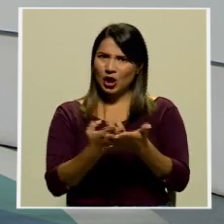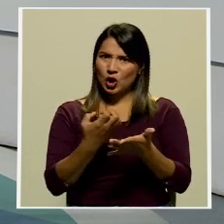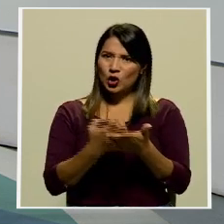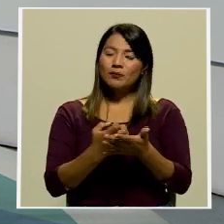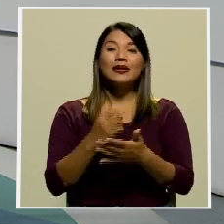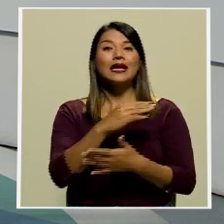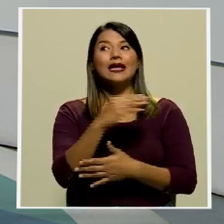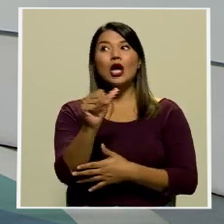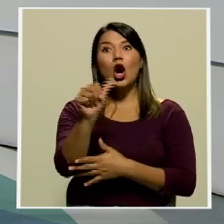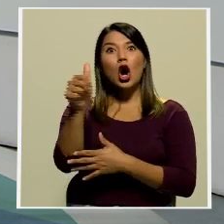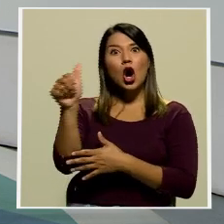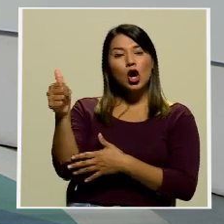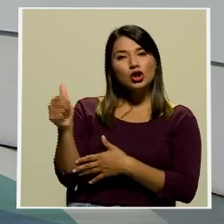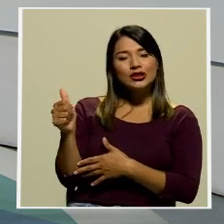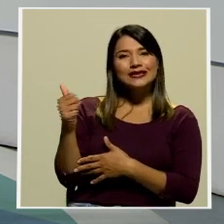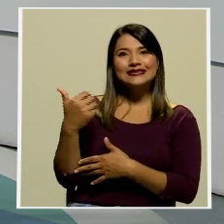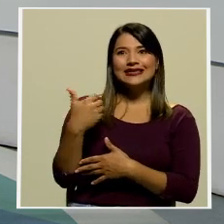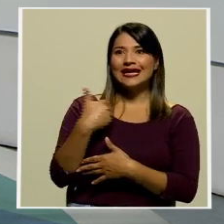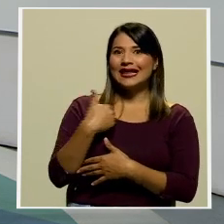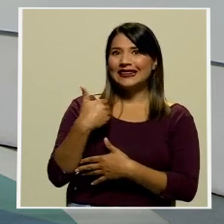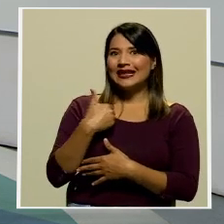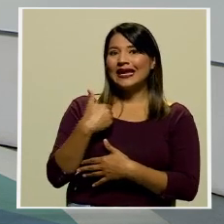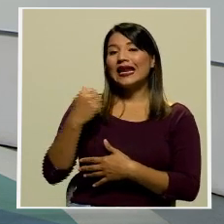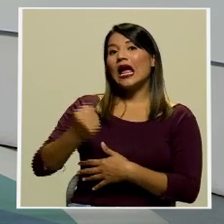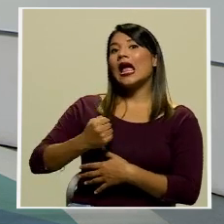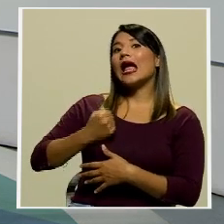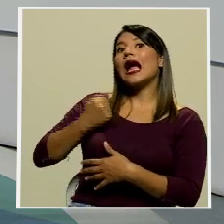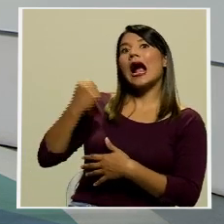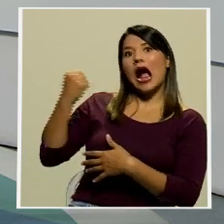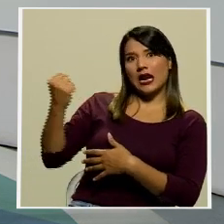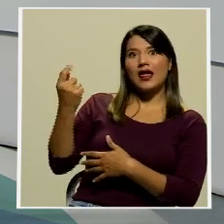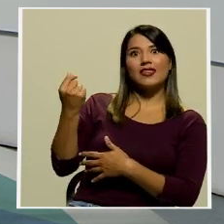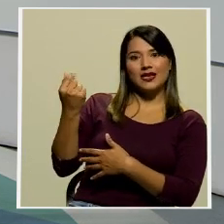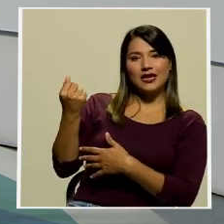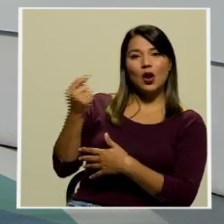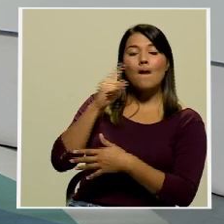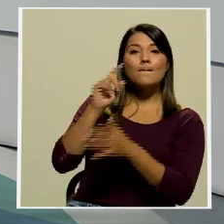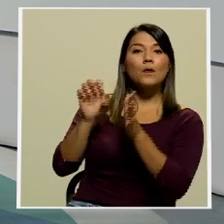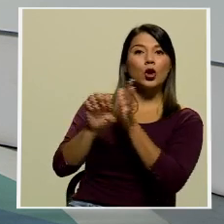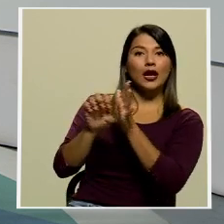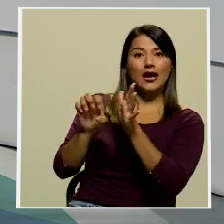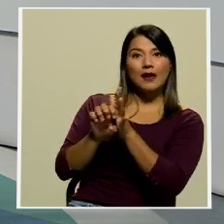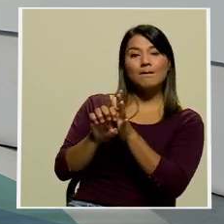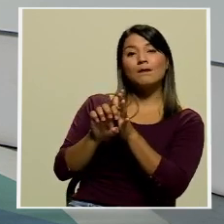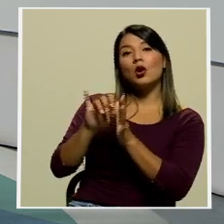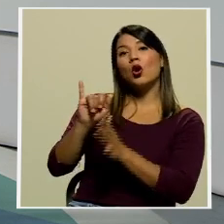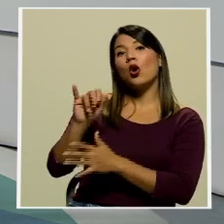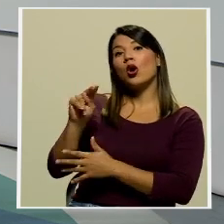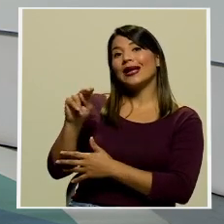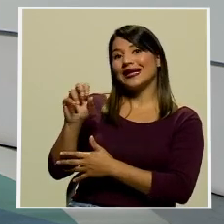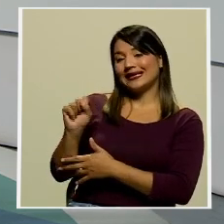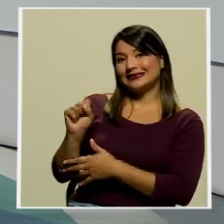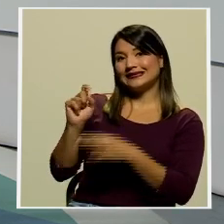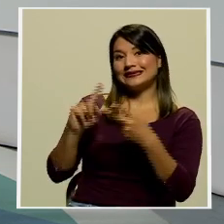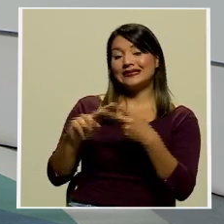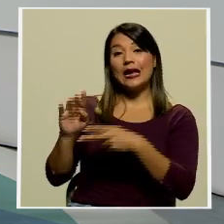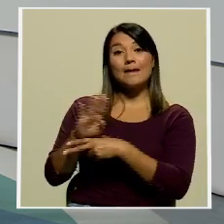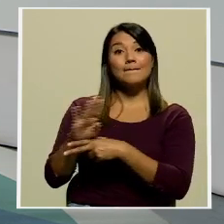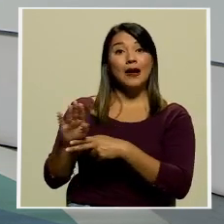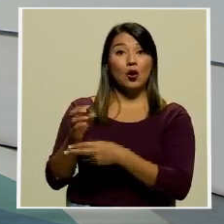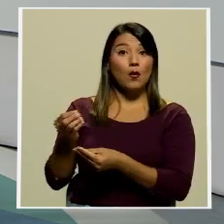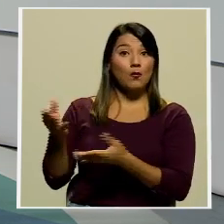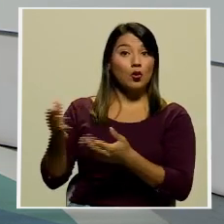tienen excedentes muy importantes, como el caso del Instituto Nacional de Seguros y los bancos